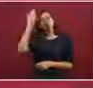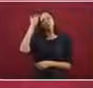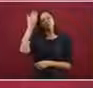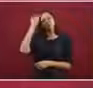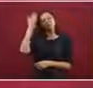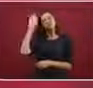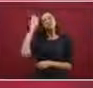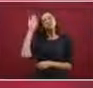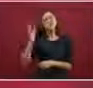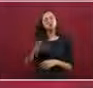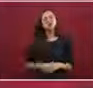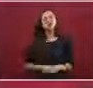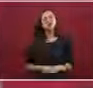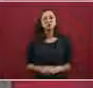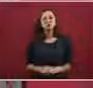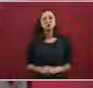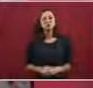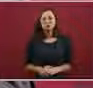dicen que lo que no